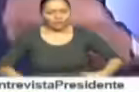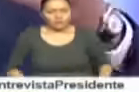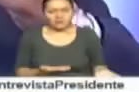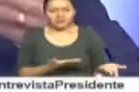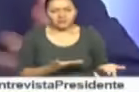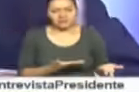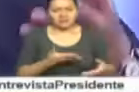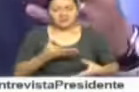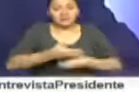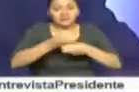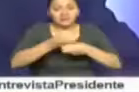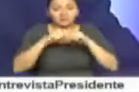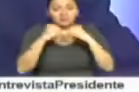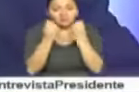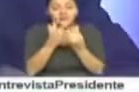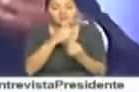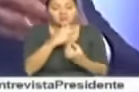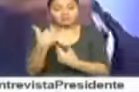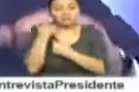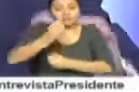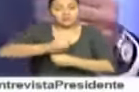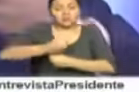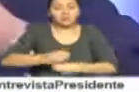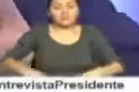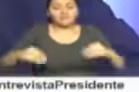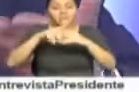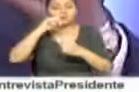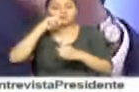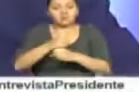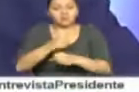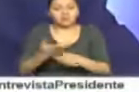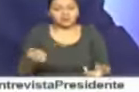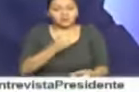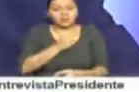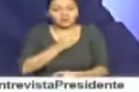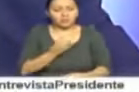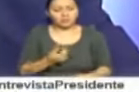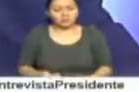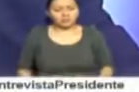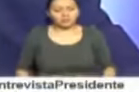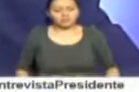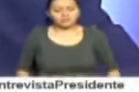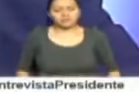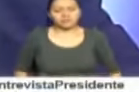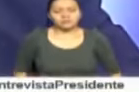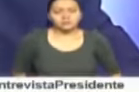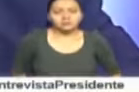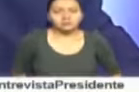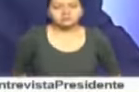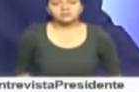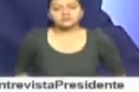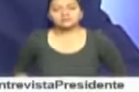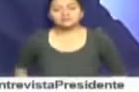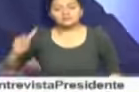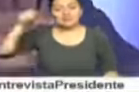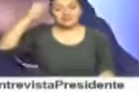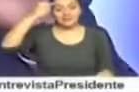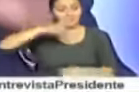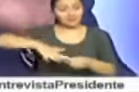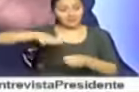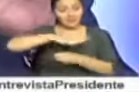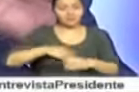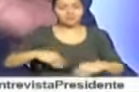La seguridad social es de los trabajadores y también de los empleadores. Y uno de los empleadores más grandes en este país es el Estado. Pero